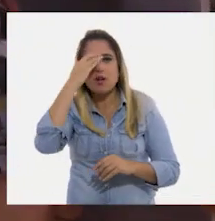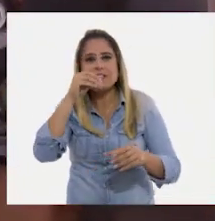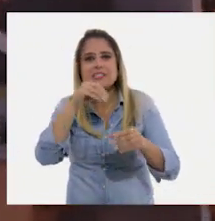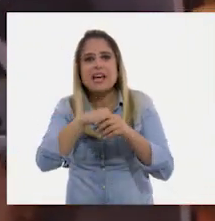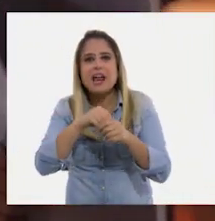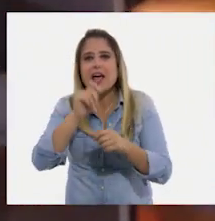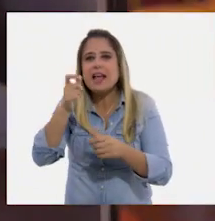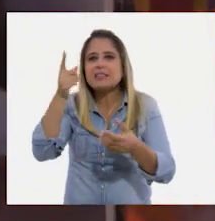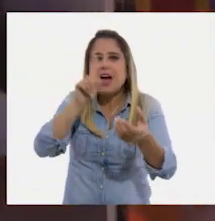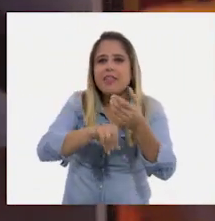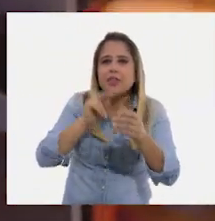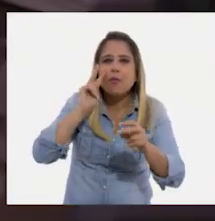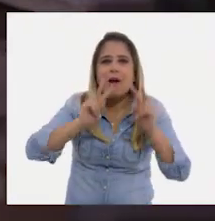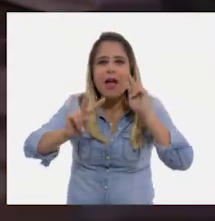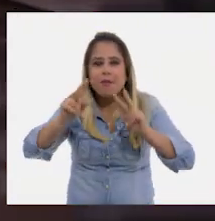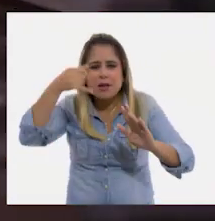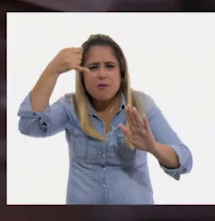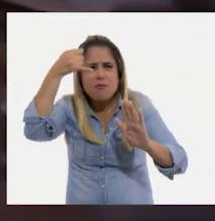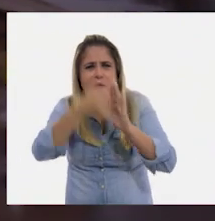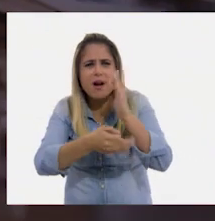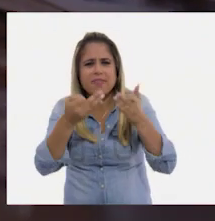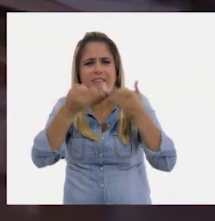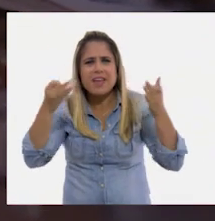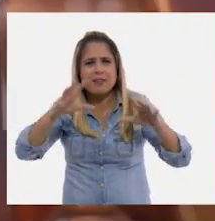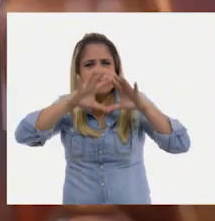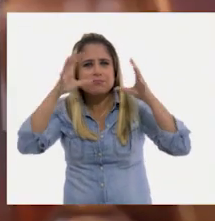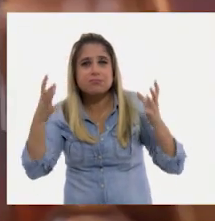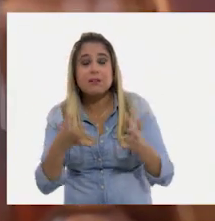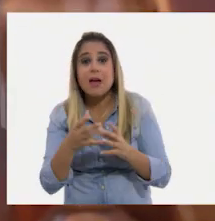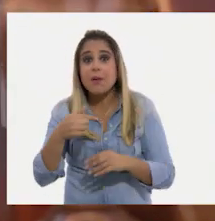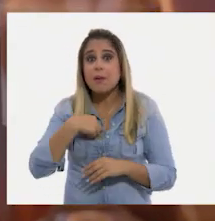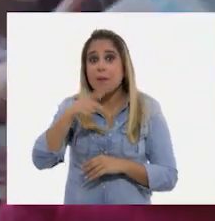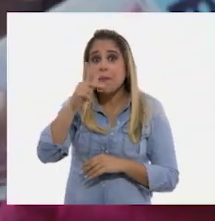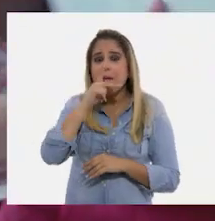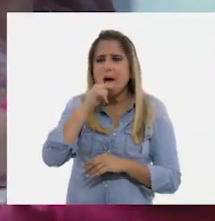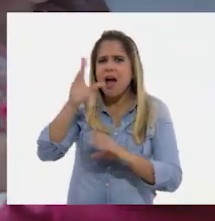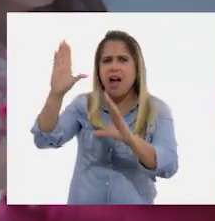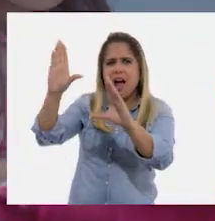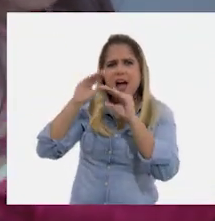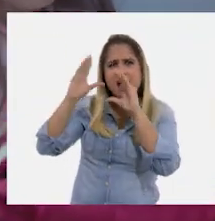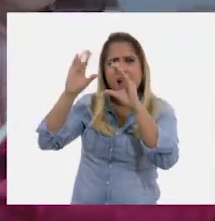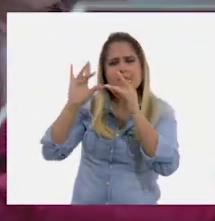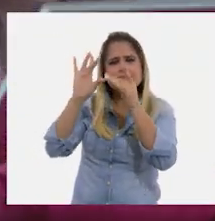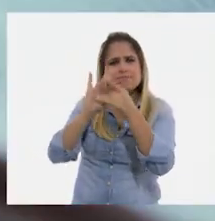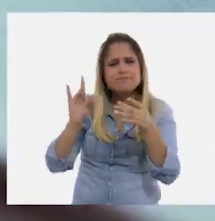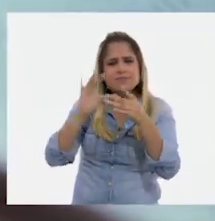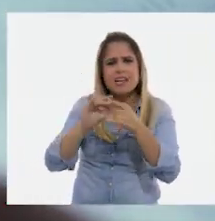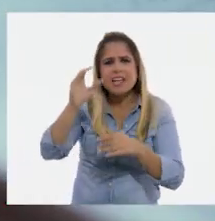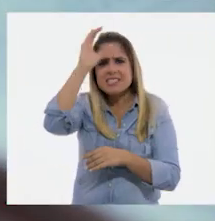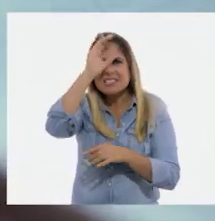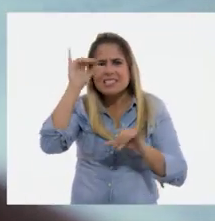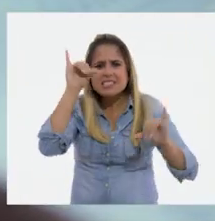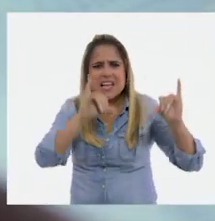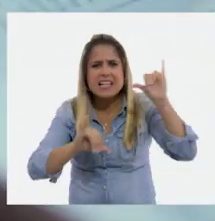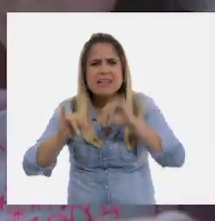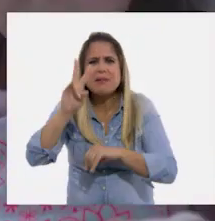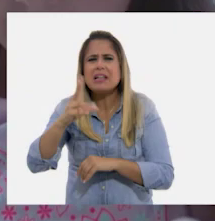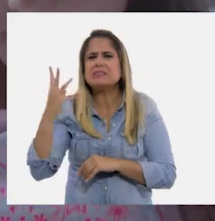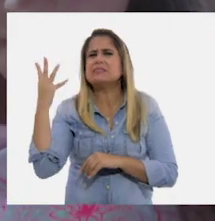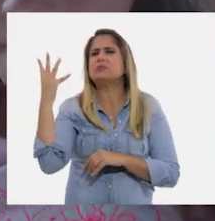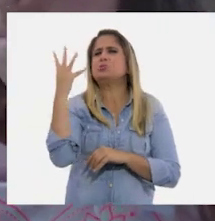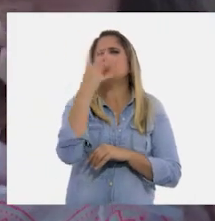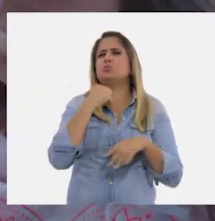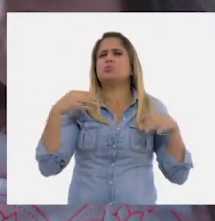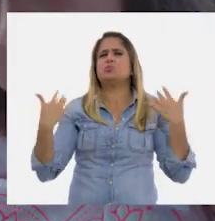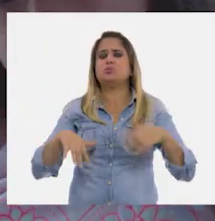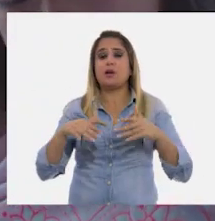que había enterrados en la Tierra. Mi papá siempre nos enseñó que las ciencias eran maravillosas. Y aunque